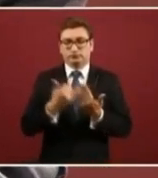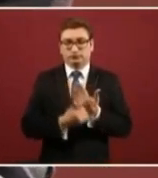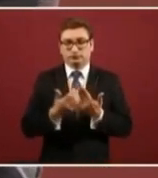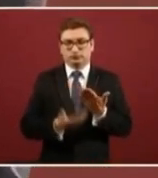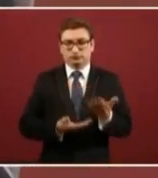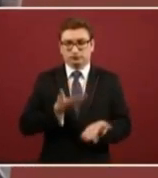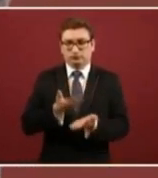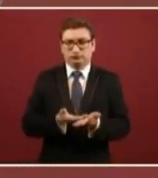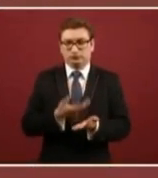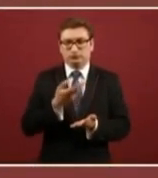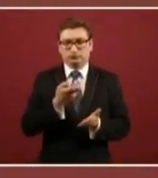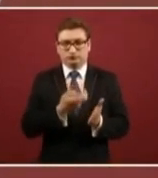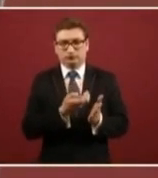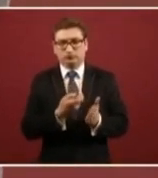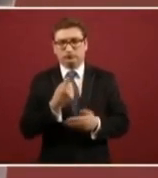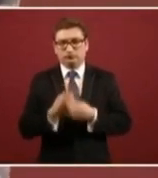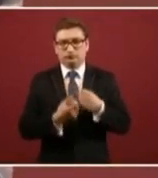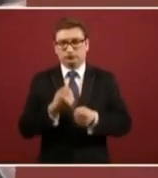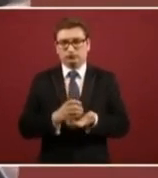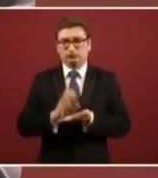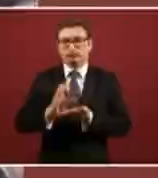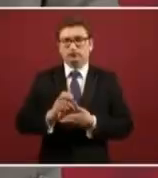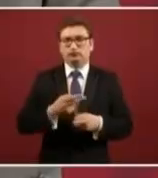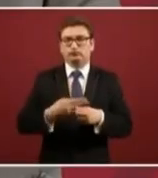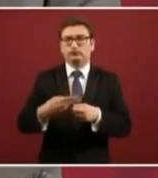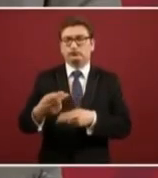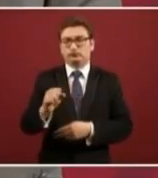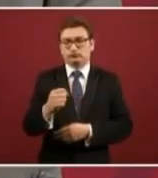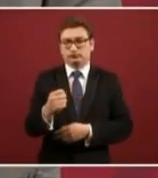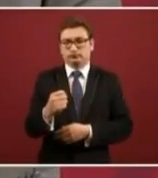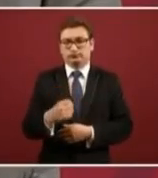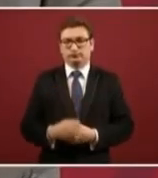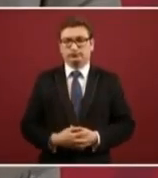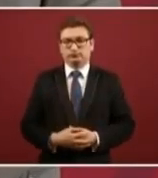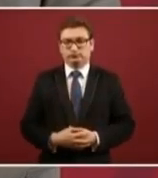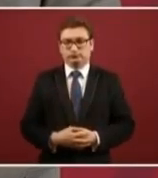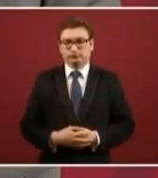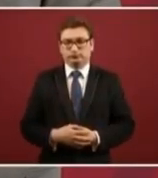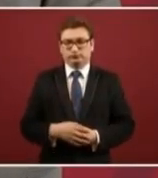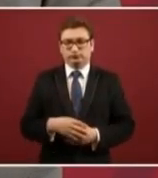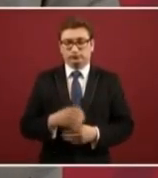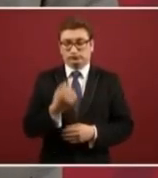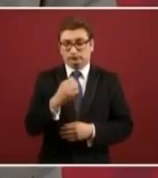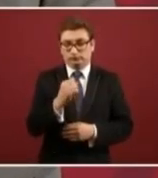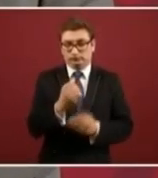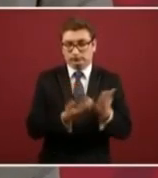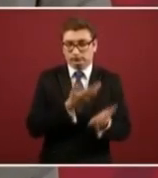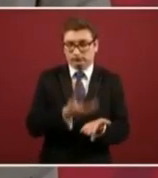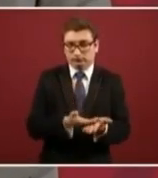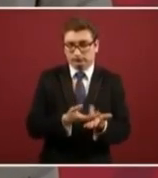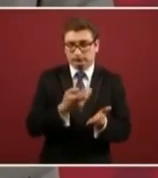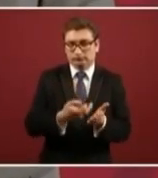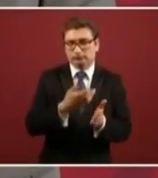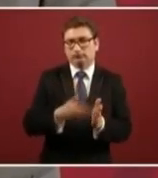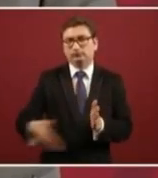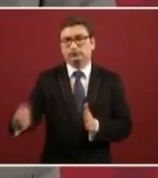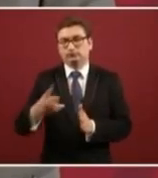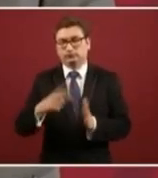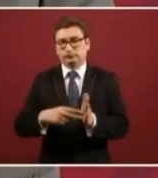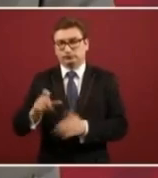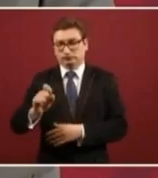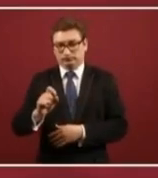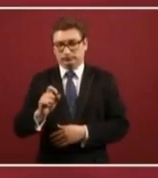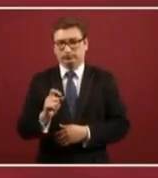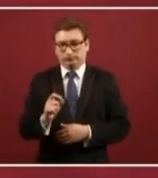de presupuesto en septiembre para el año próximo. Entonces, ahí se va a establecer